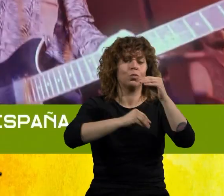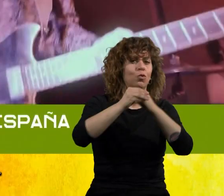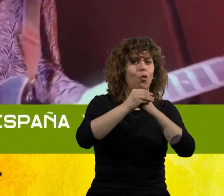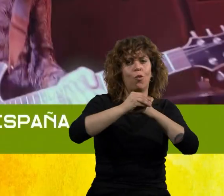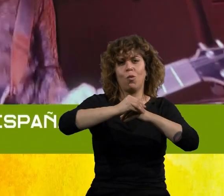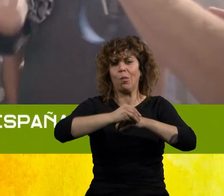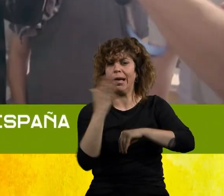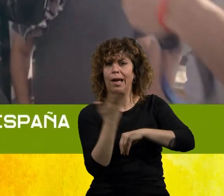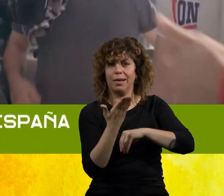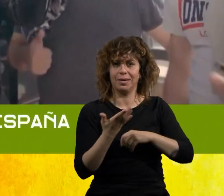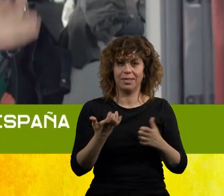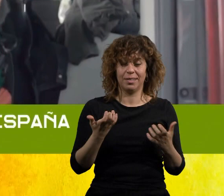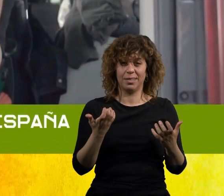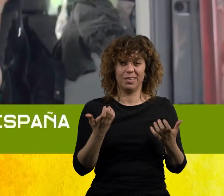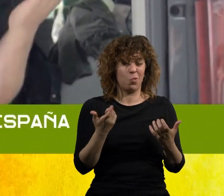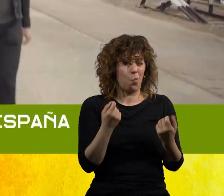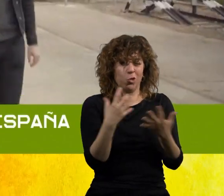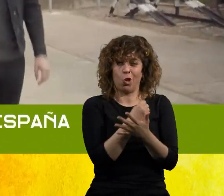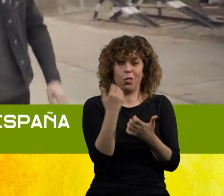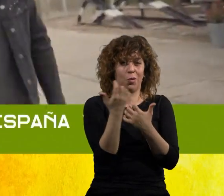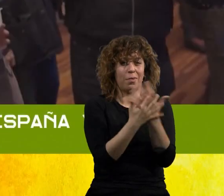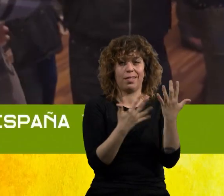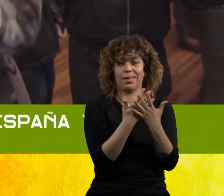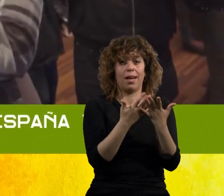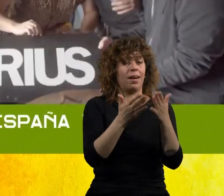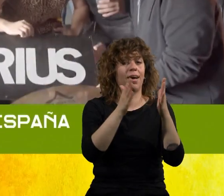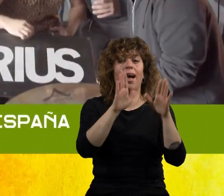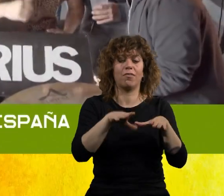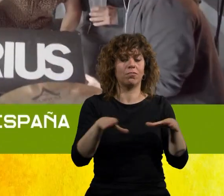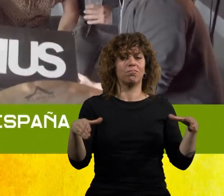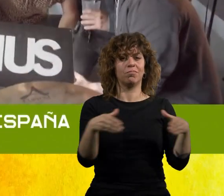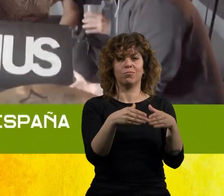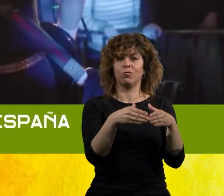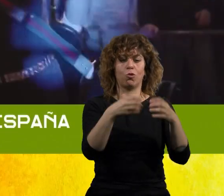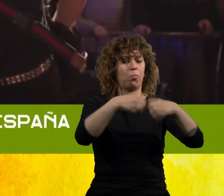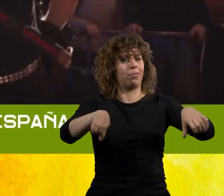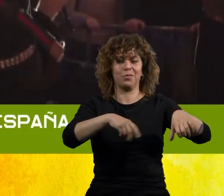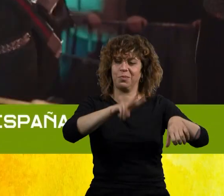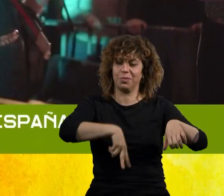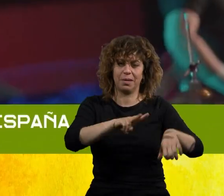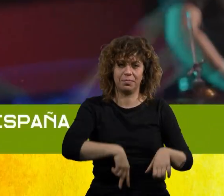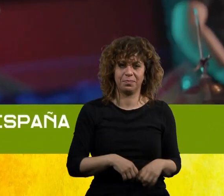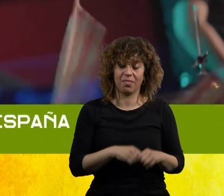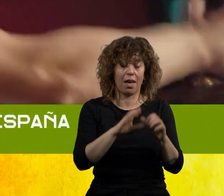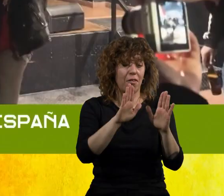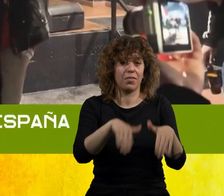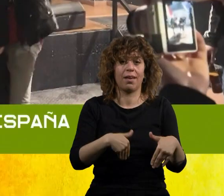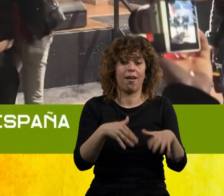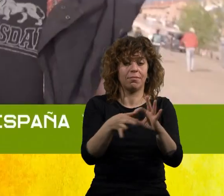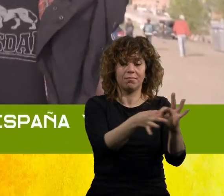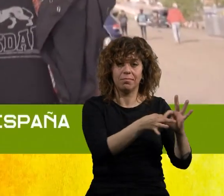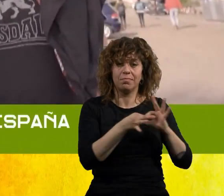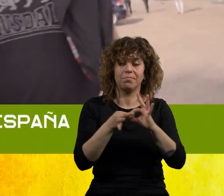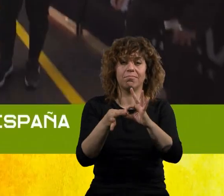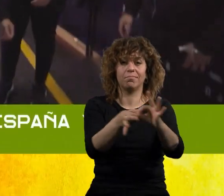nos damos de hostias, pues es que es un poco de todo. Pero al final siempre va a estar ese conjunto que no se va a separar en la vida. Al final esas